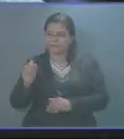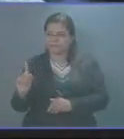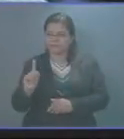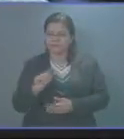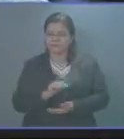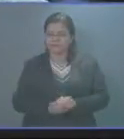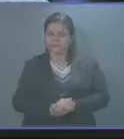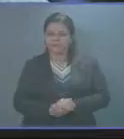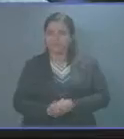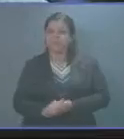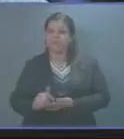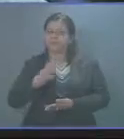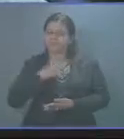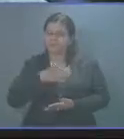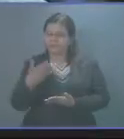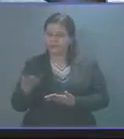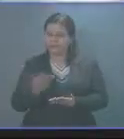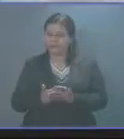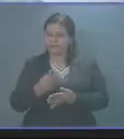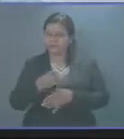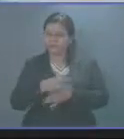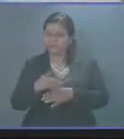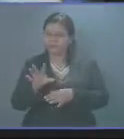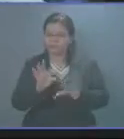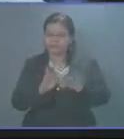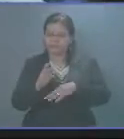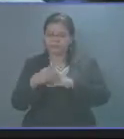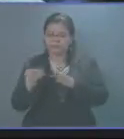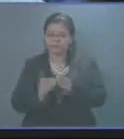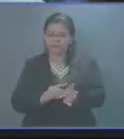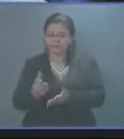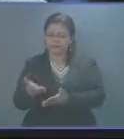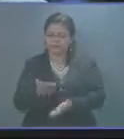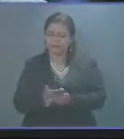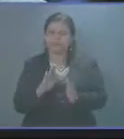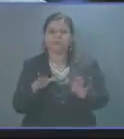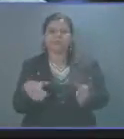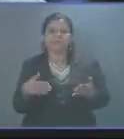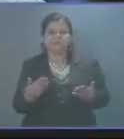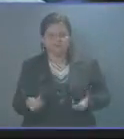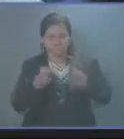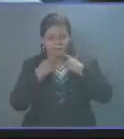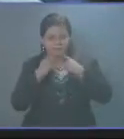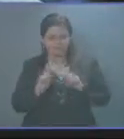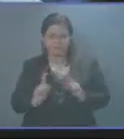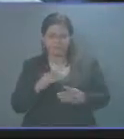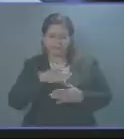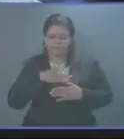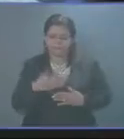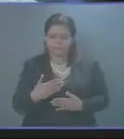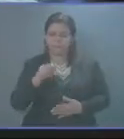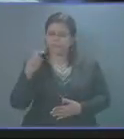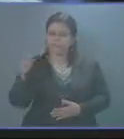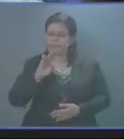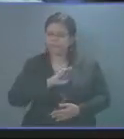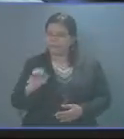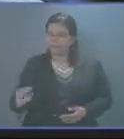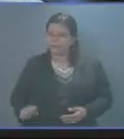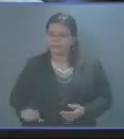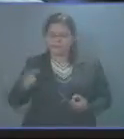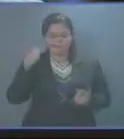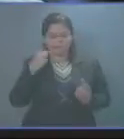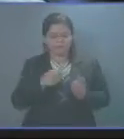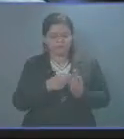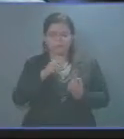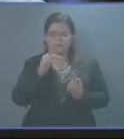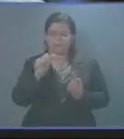1008-6-2019-1, que contiene iniciativa de varios diputados en el sentido se declare noble amigo de El Salvador al señor David